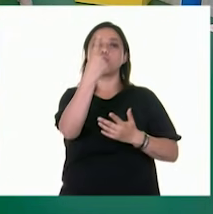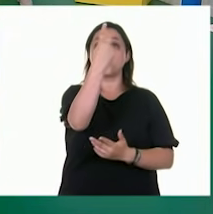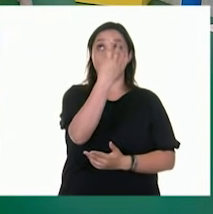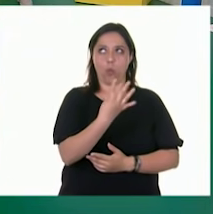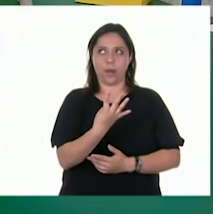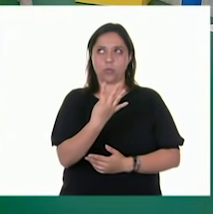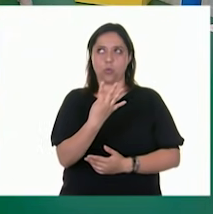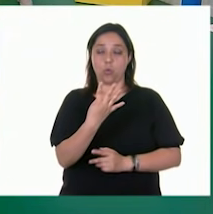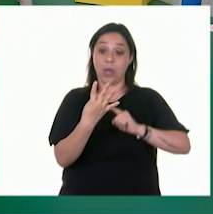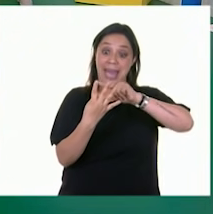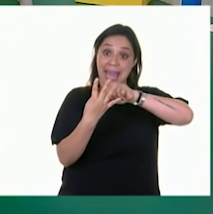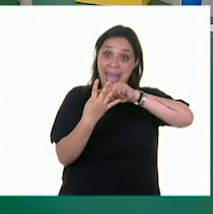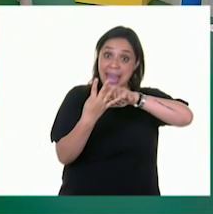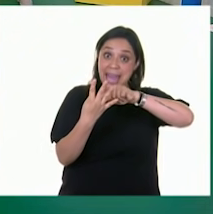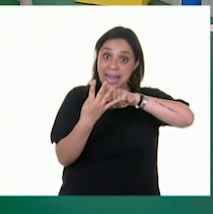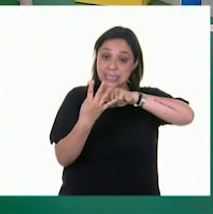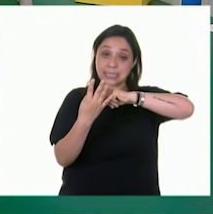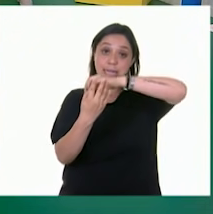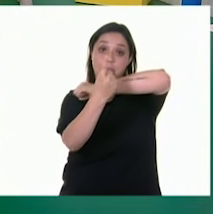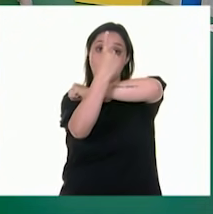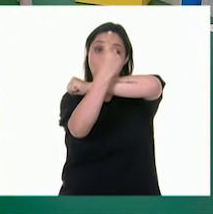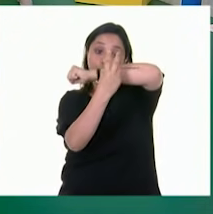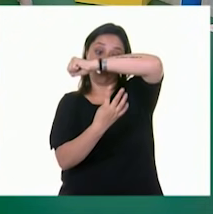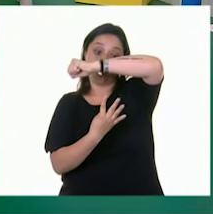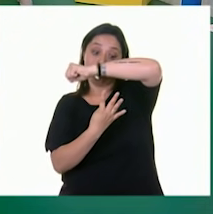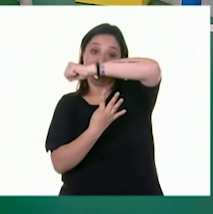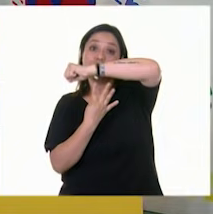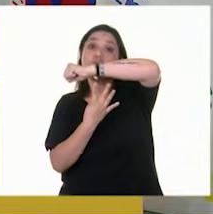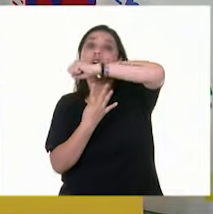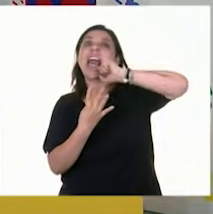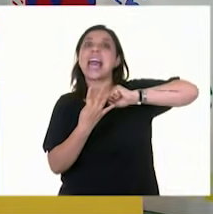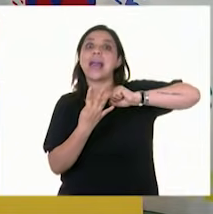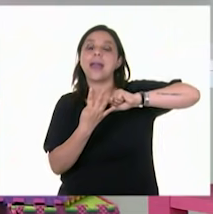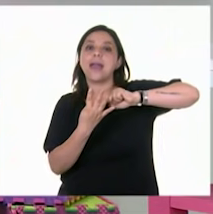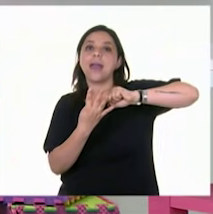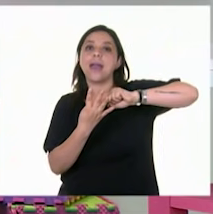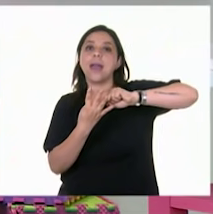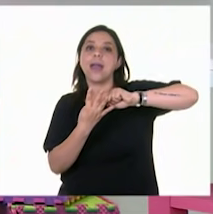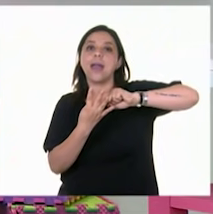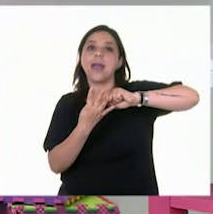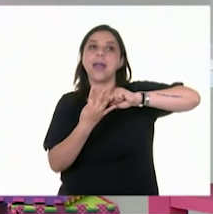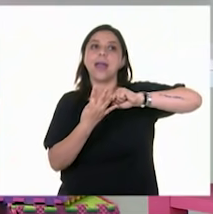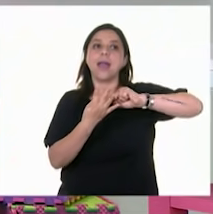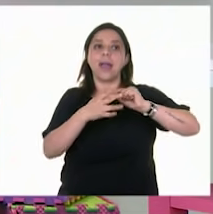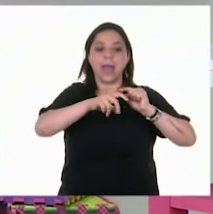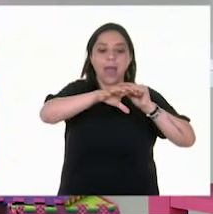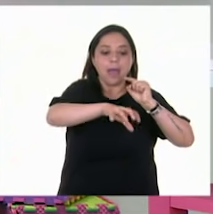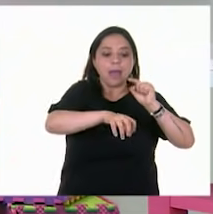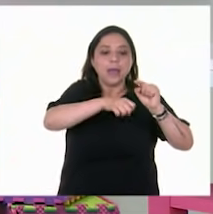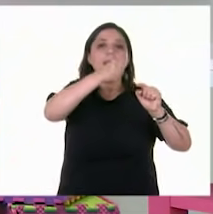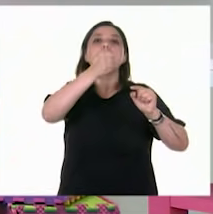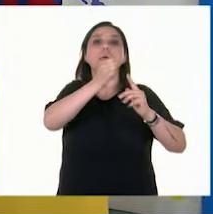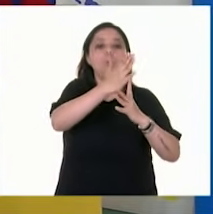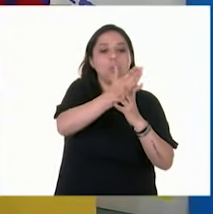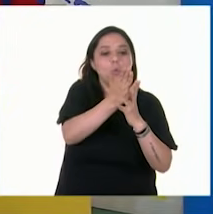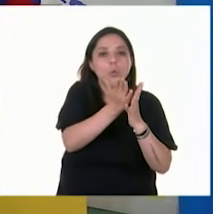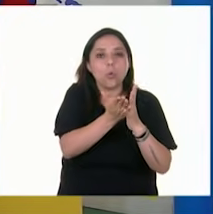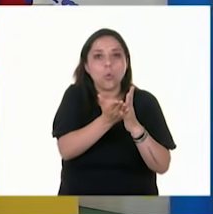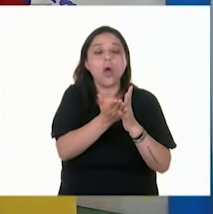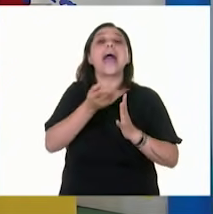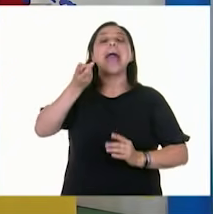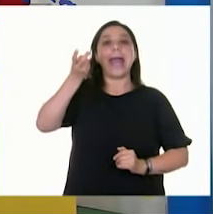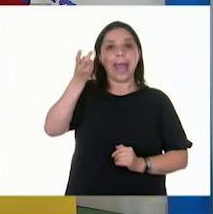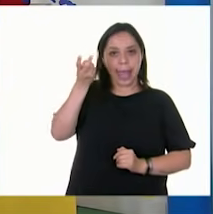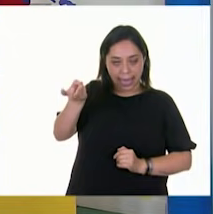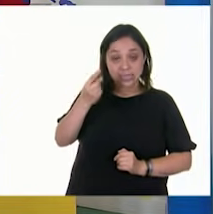el denominador me está diciendo de qué entero estoy hablando. O sea, de qué parte voy a agarrar de eso. Ah, muy bien. El denominador nos